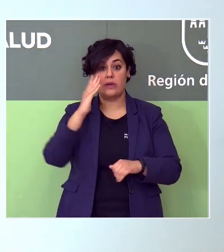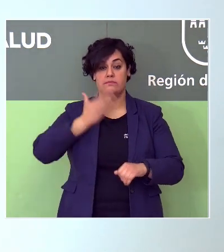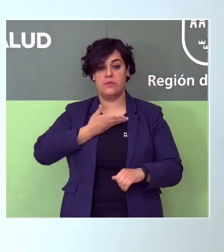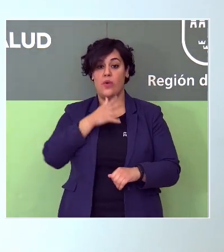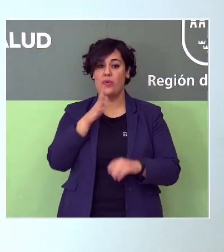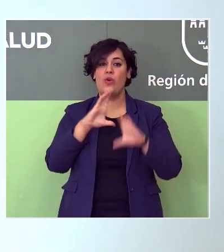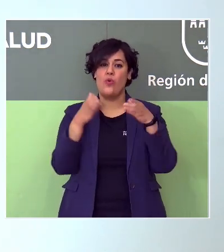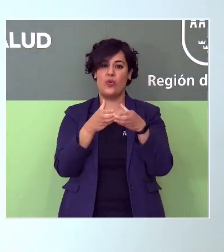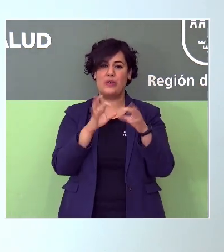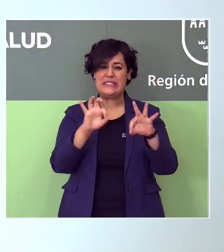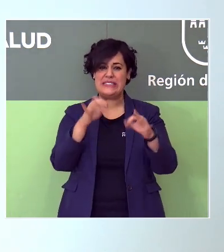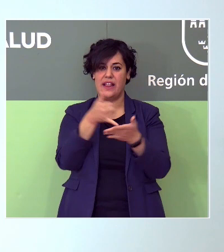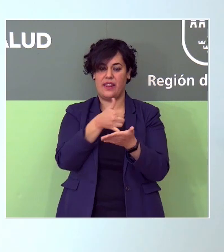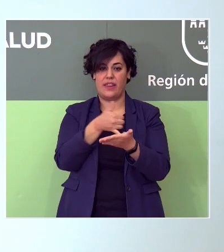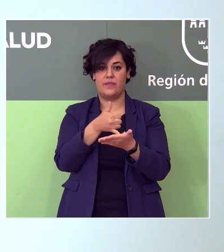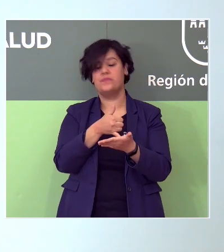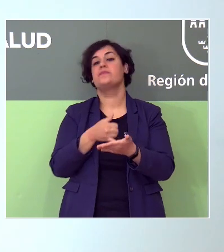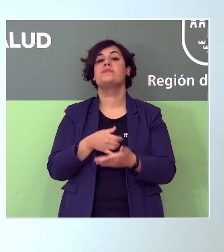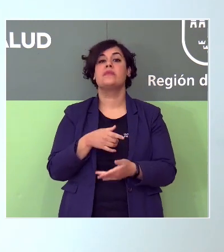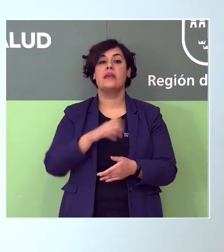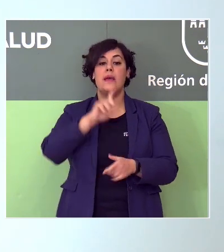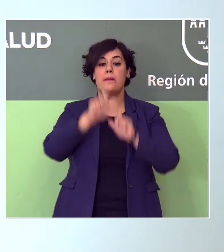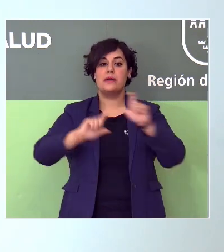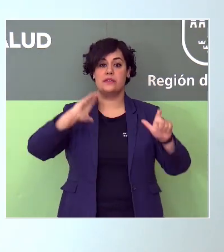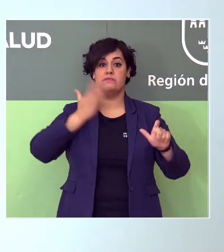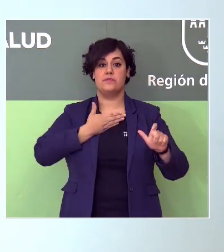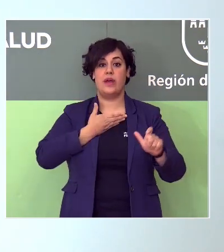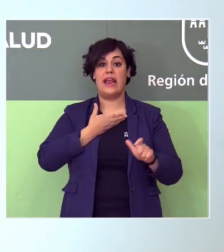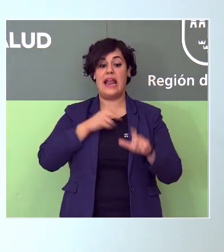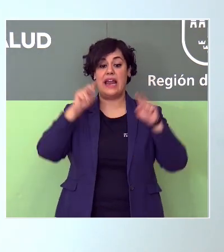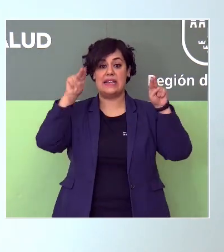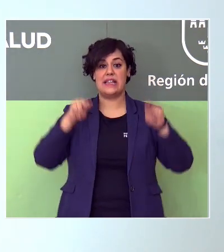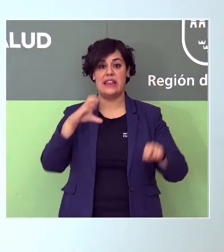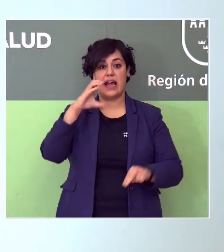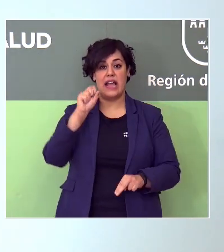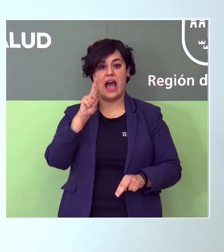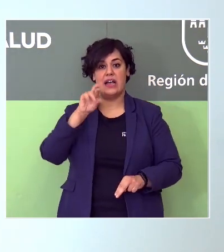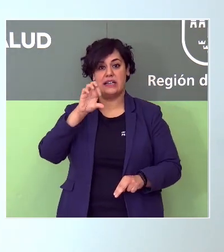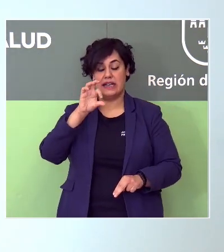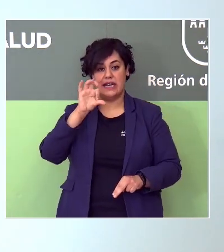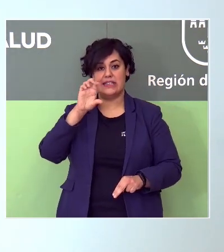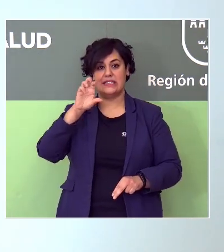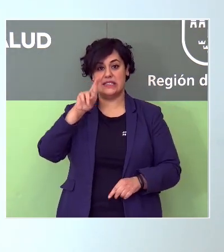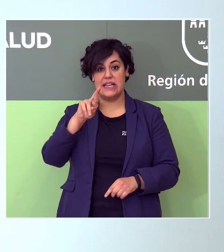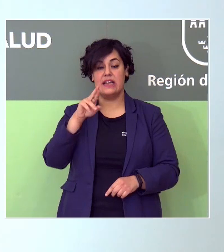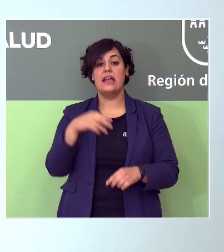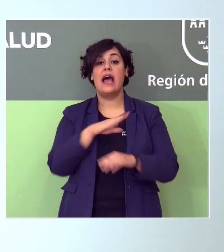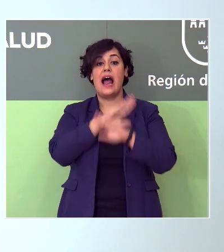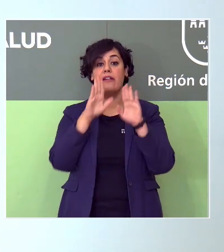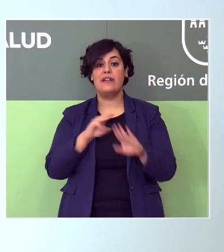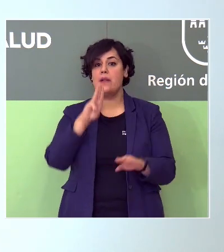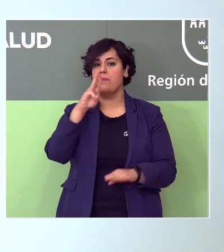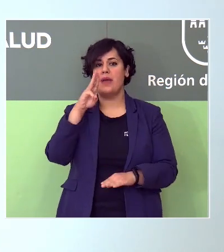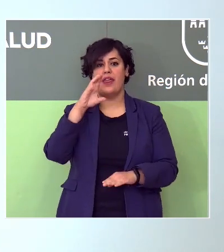vulnerabilidad. Por el número de casos detectados en la residencia Cáser, se ha optado por realizar la prueba de determinación completa, el